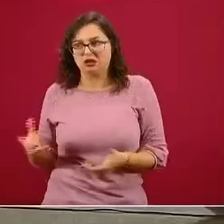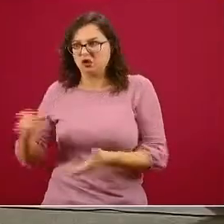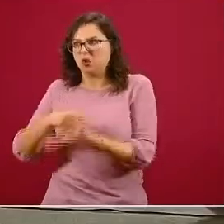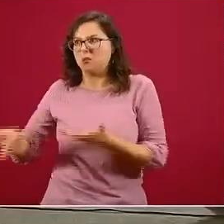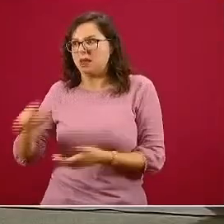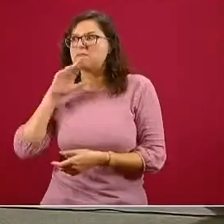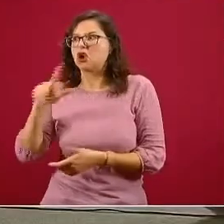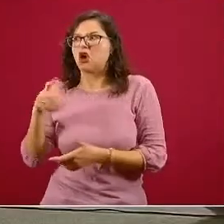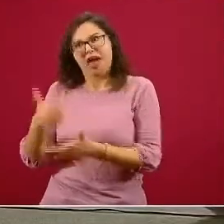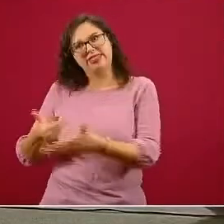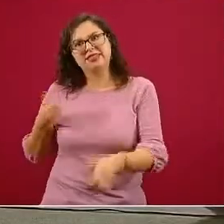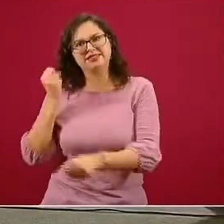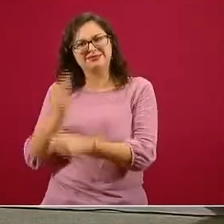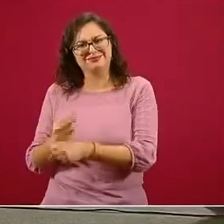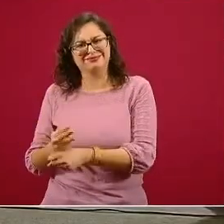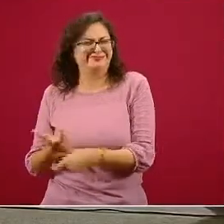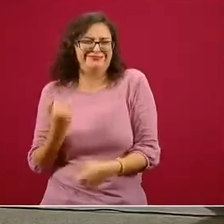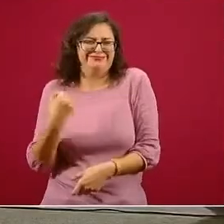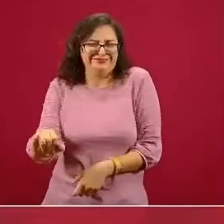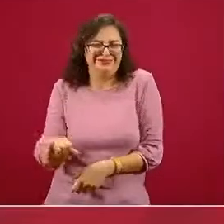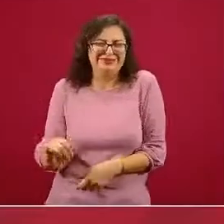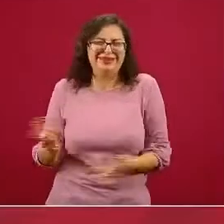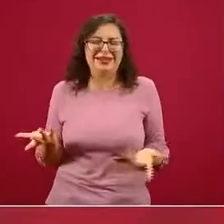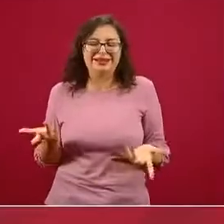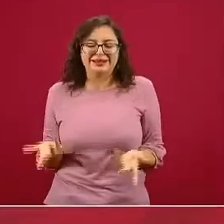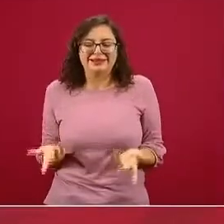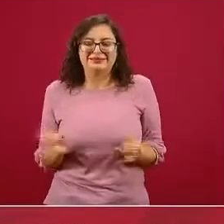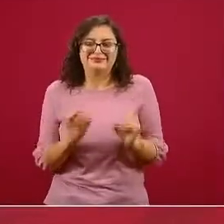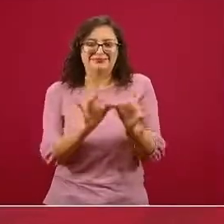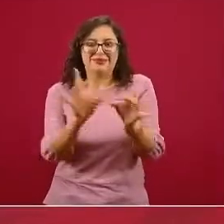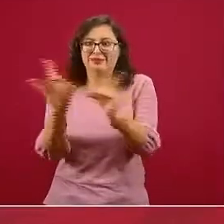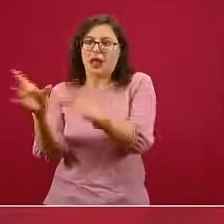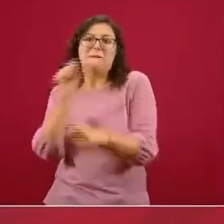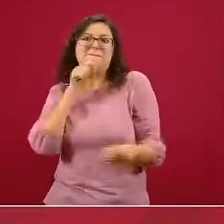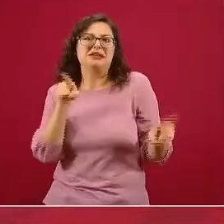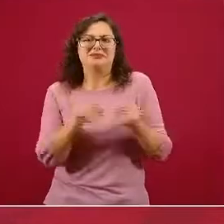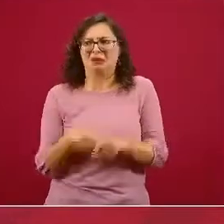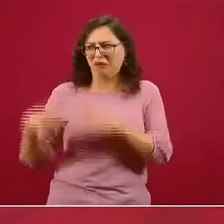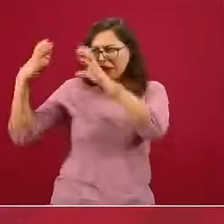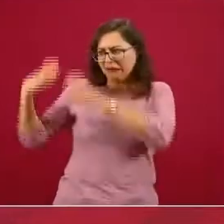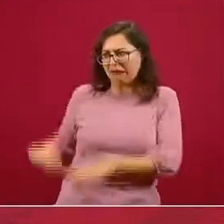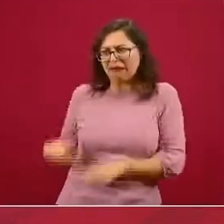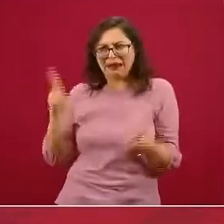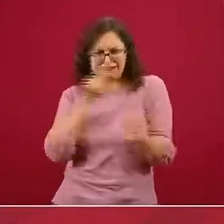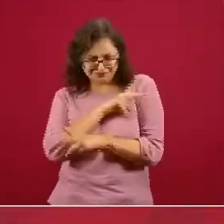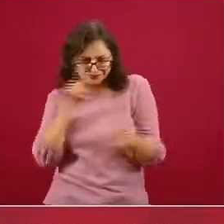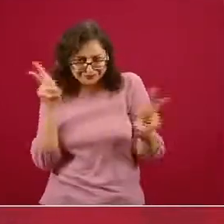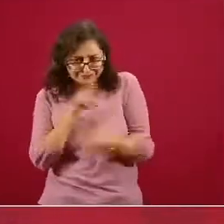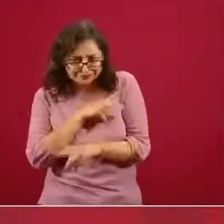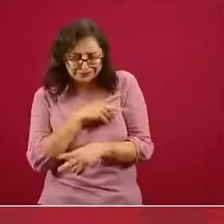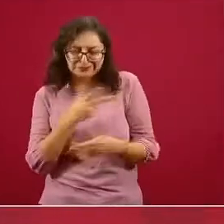que se podrían presentar en la vida real. Es decir, se está